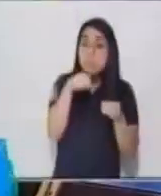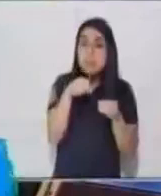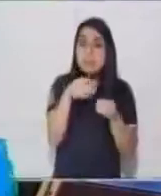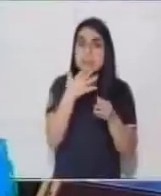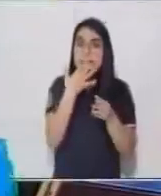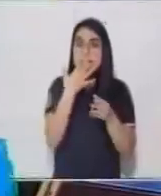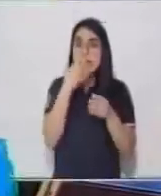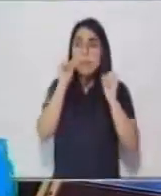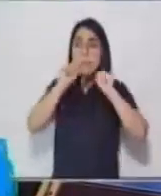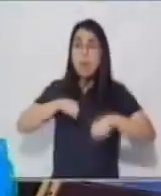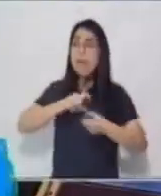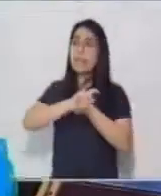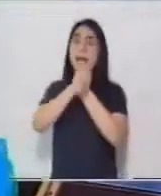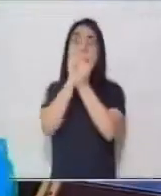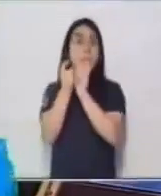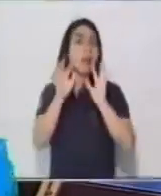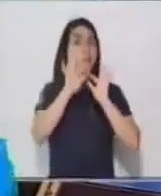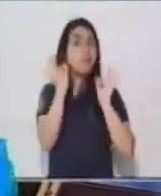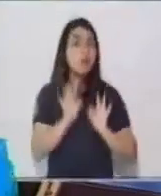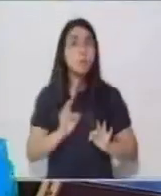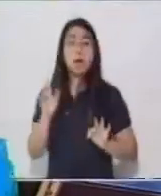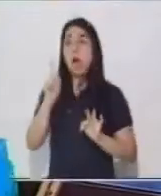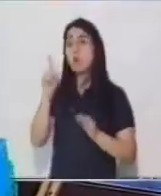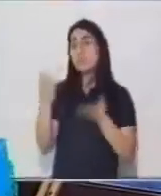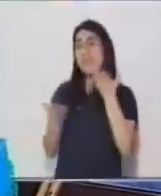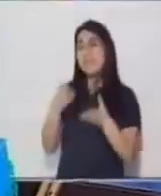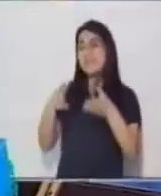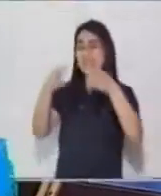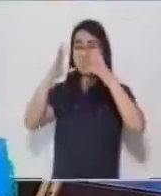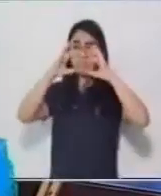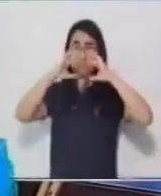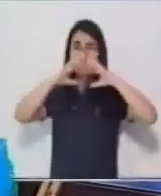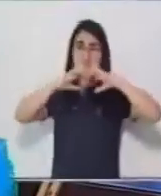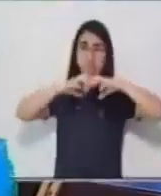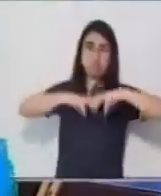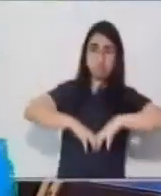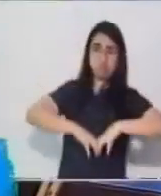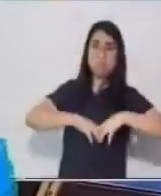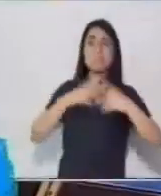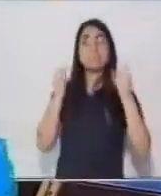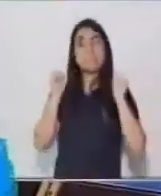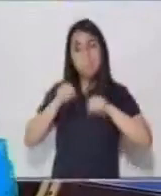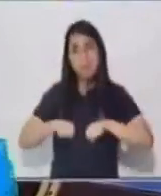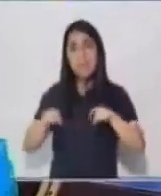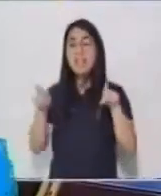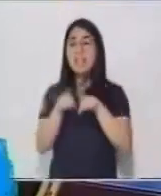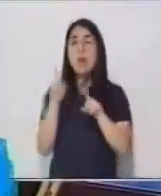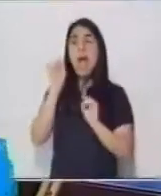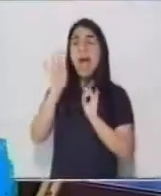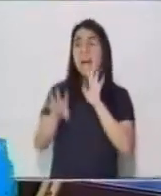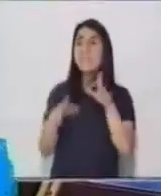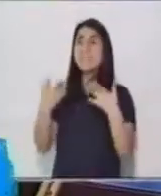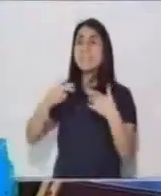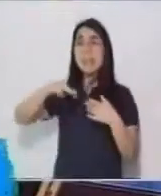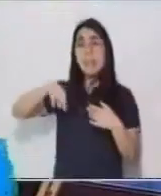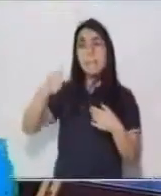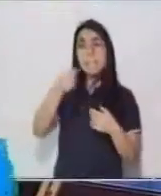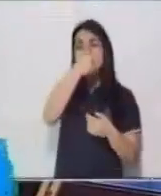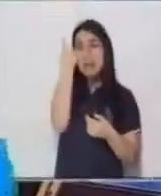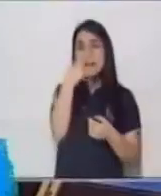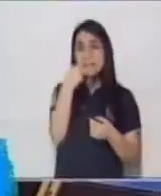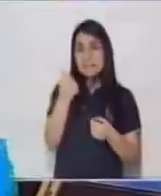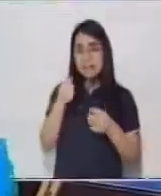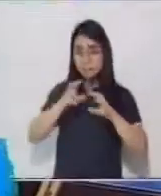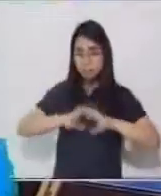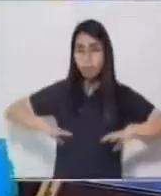con la misma masa. Hay masas que son areadas y otras que son masas duras. Por ejemplo, la masa